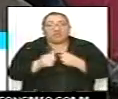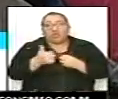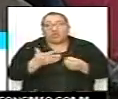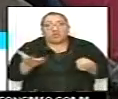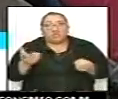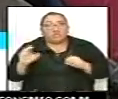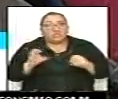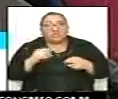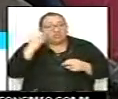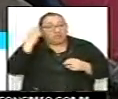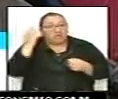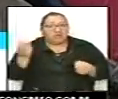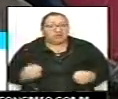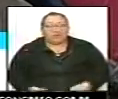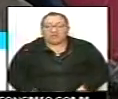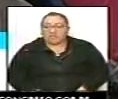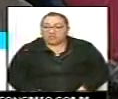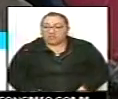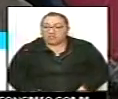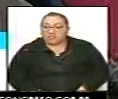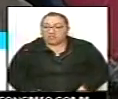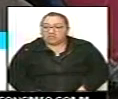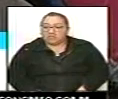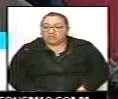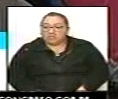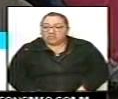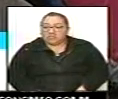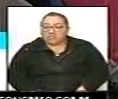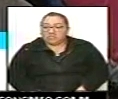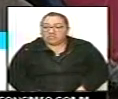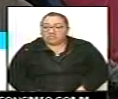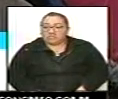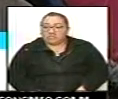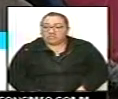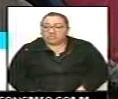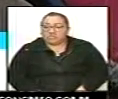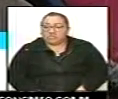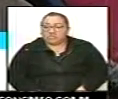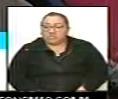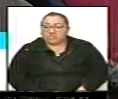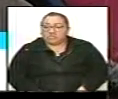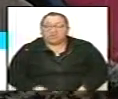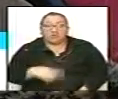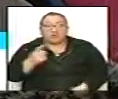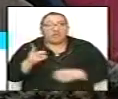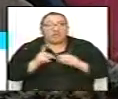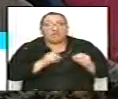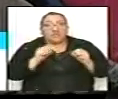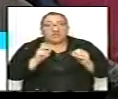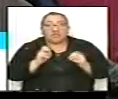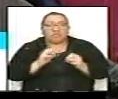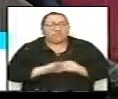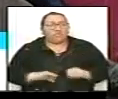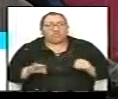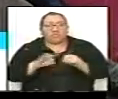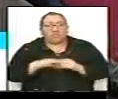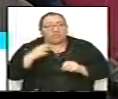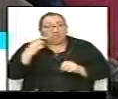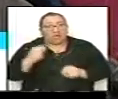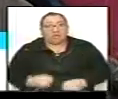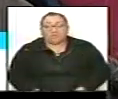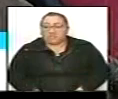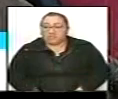haciendo política, estamos simplemente siendo llevados de las narices a debatir temas sumamente